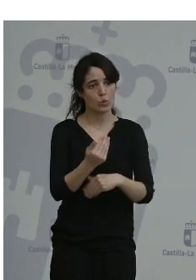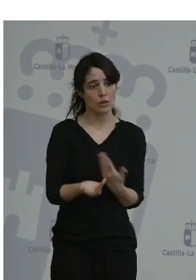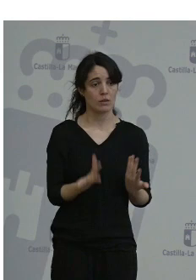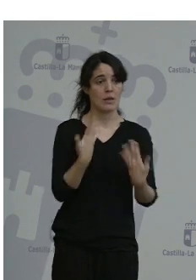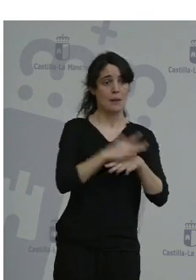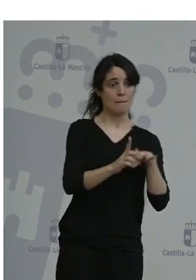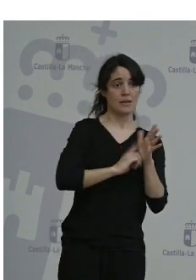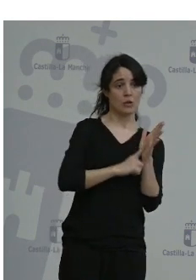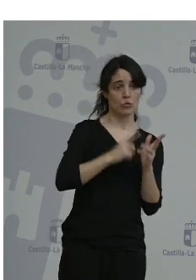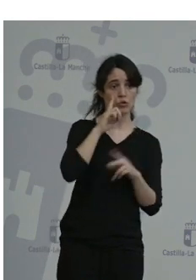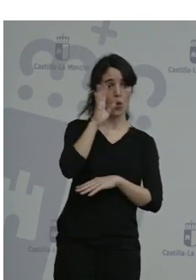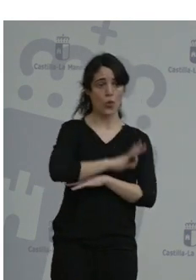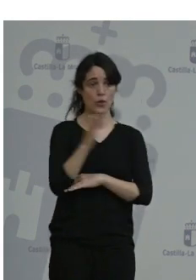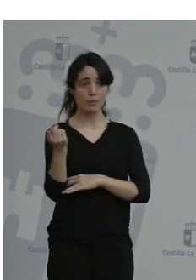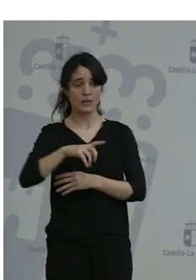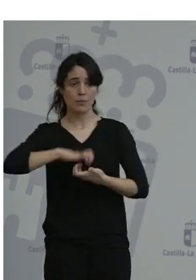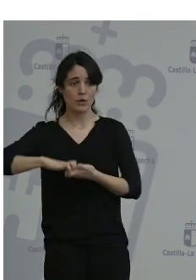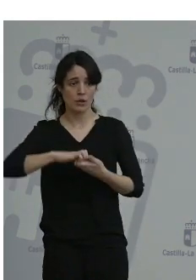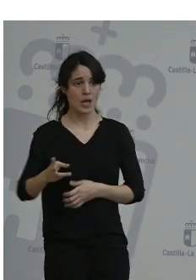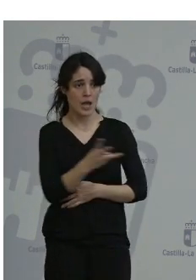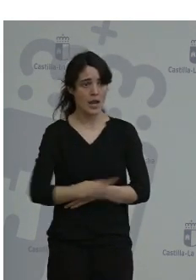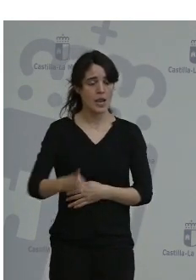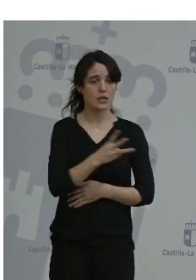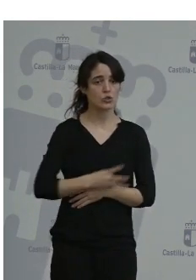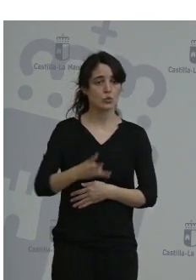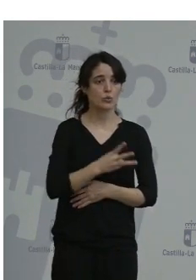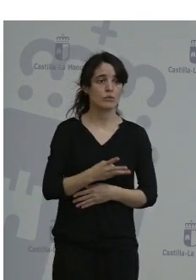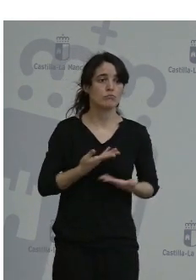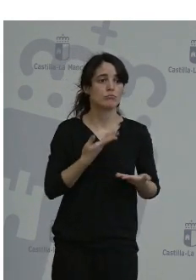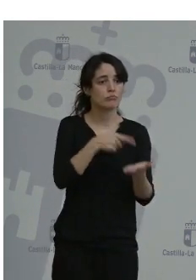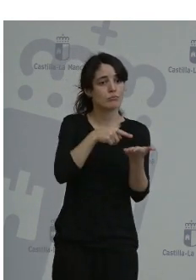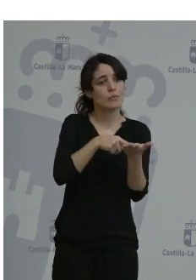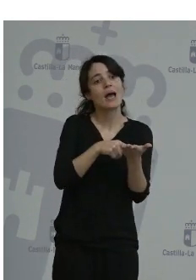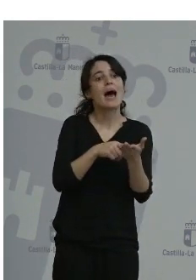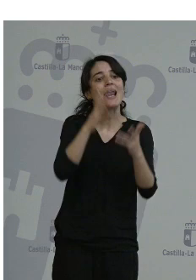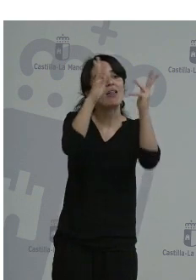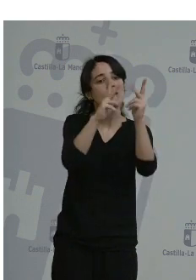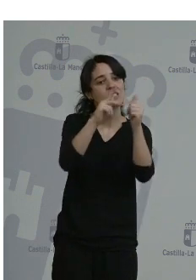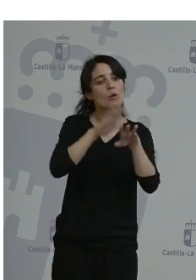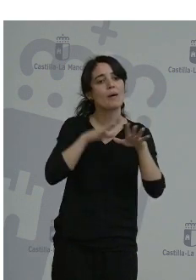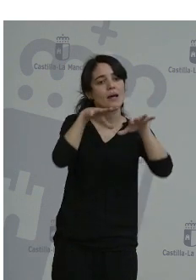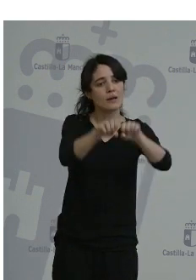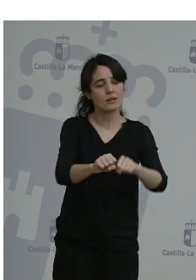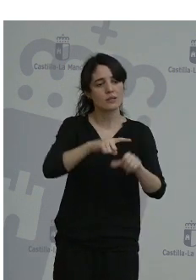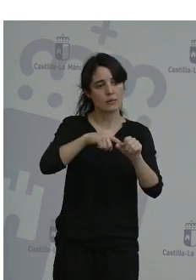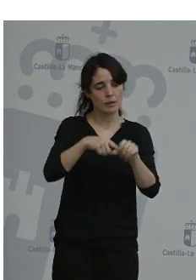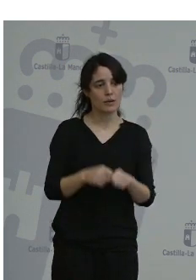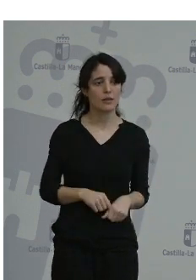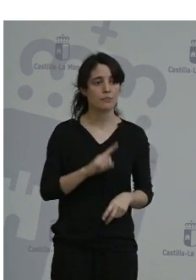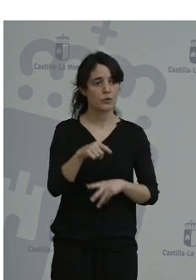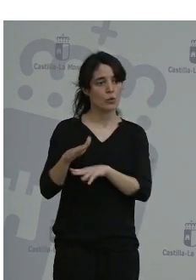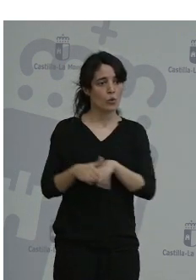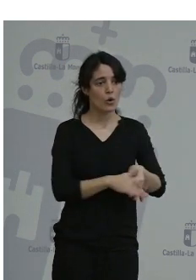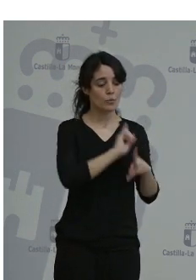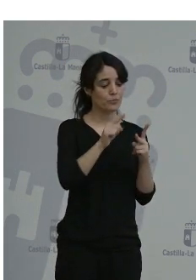CERMI y la propia Fundación 11 se ha hecho a la Administración de Reserva de Plazas. Una segunda convocatoria que viene